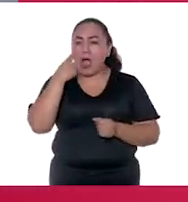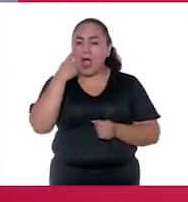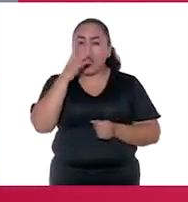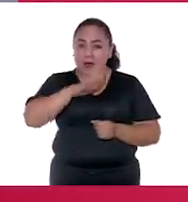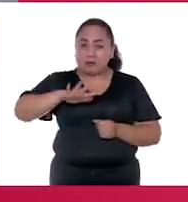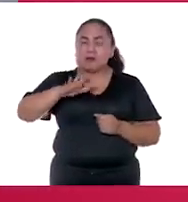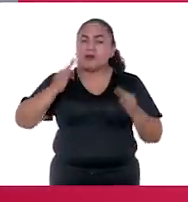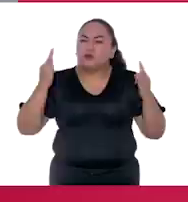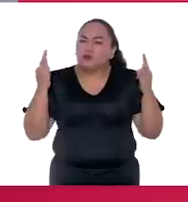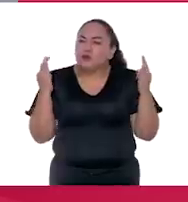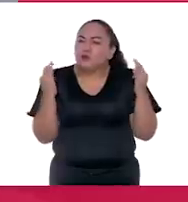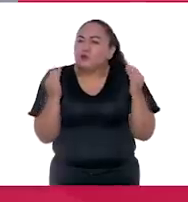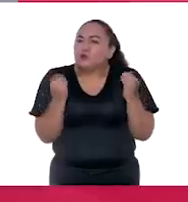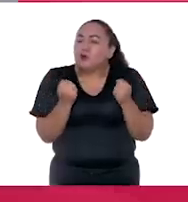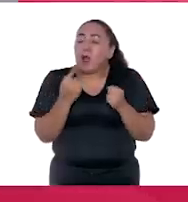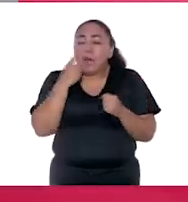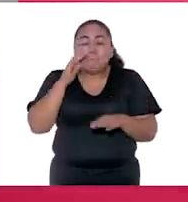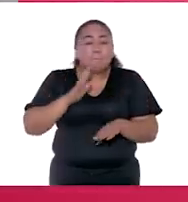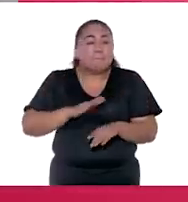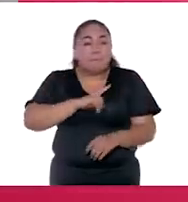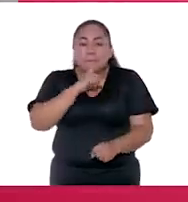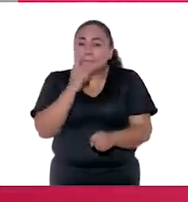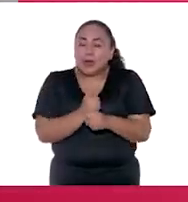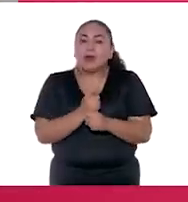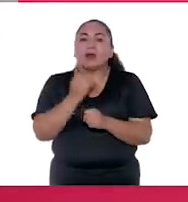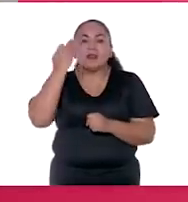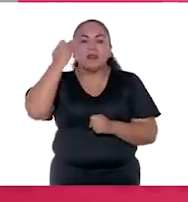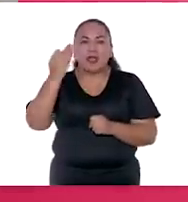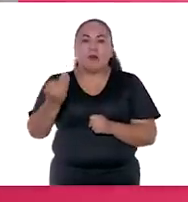frío, especialmente en invierno.